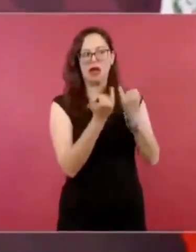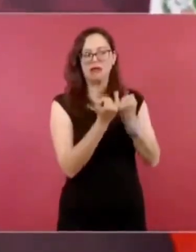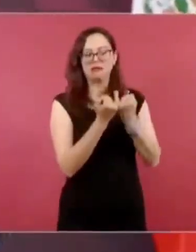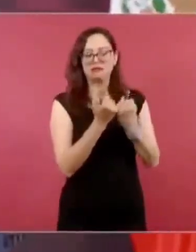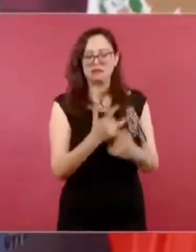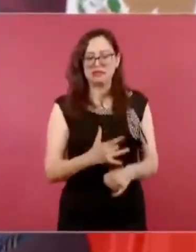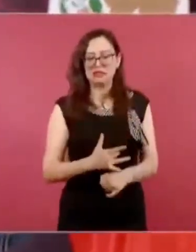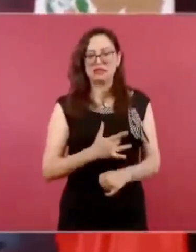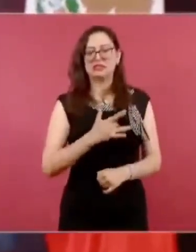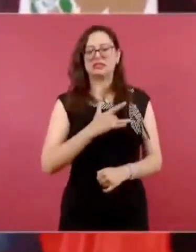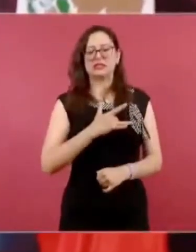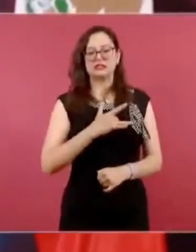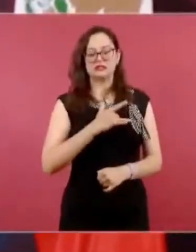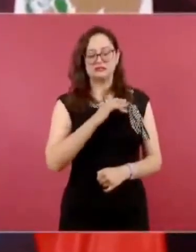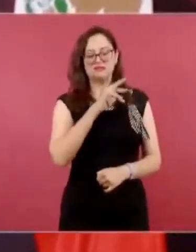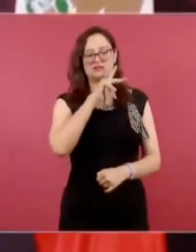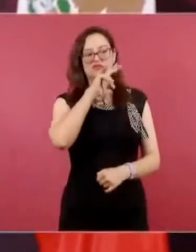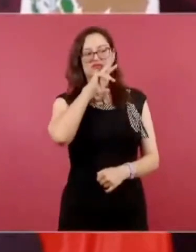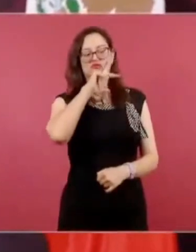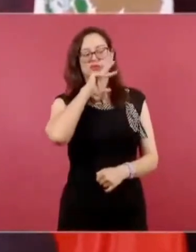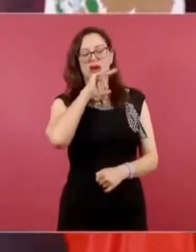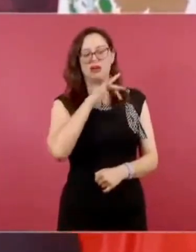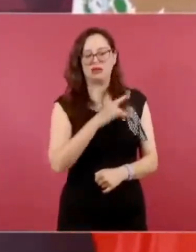el resurgimiento de ese pensamiento